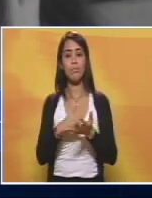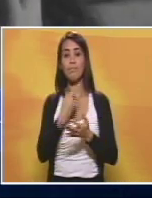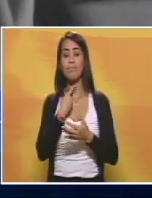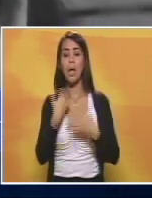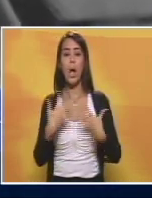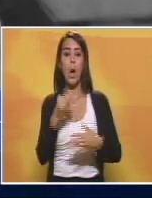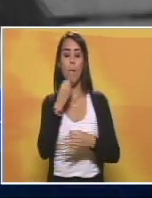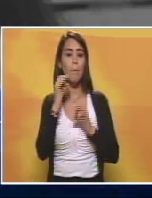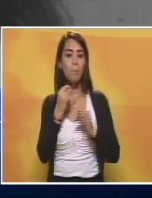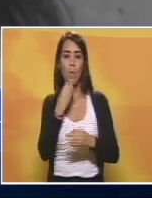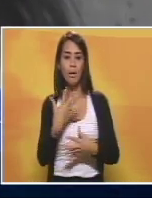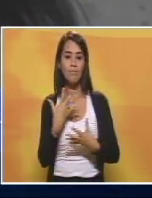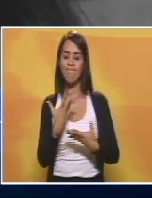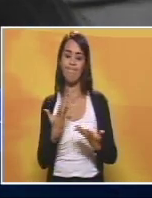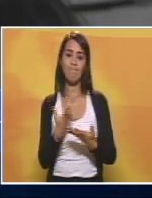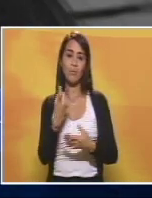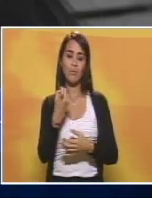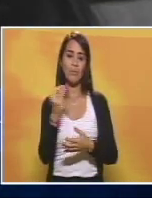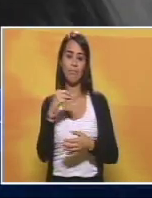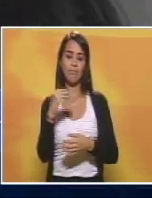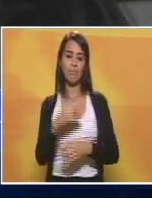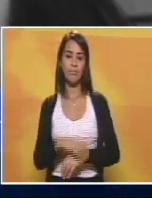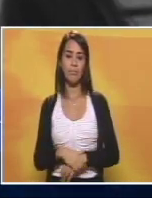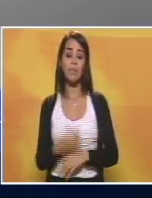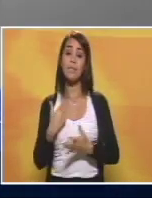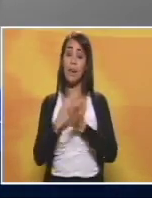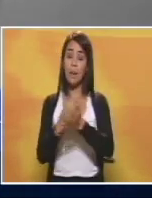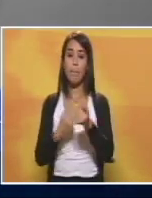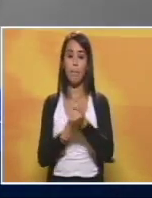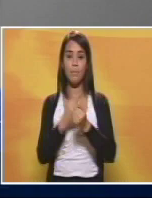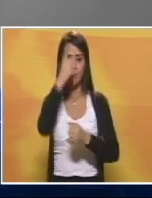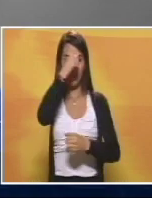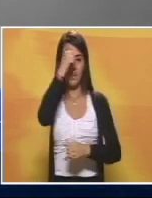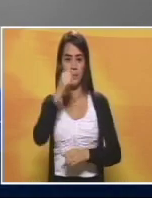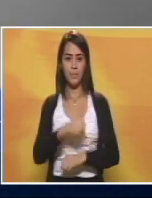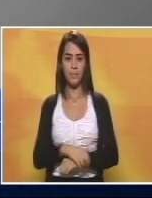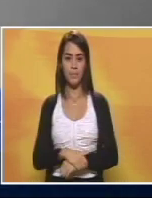ella también agradeció el apoyo y el premio que recibió el domingo